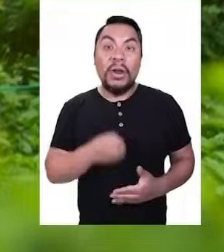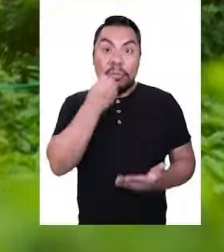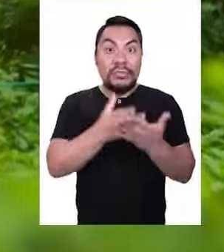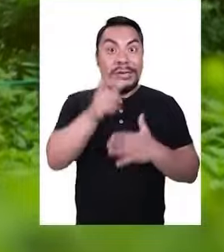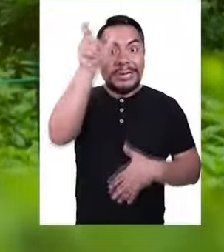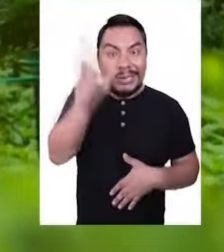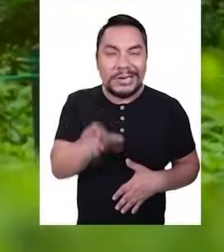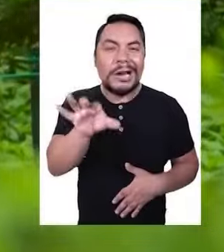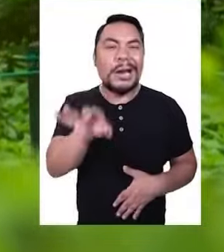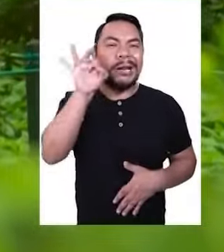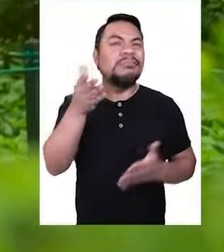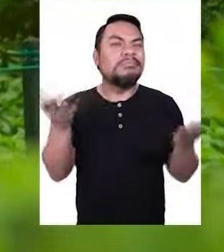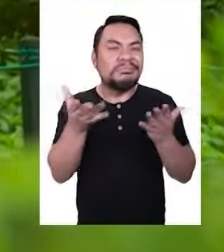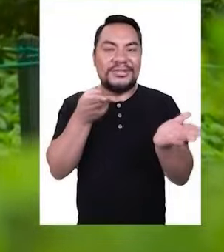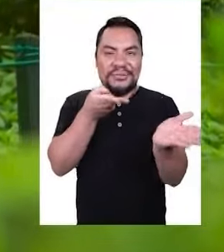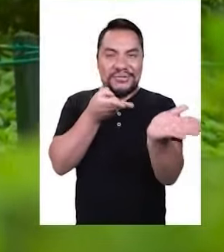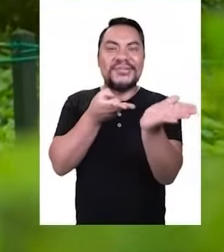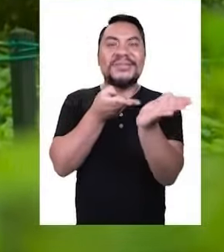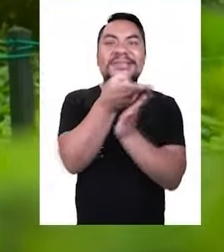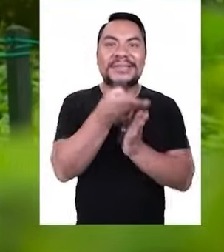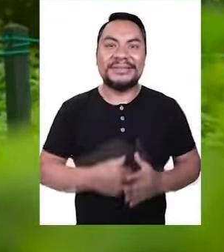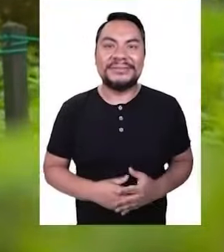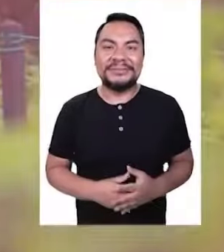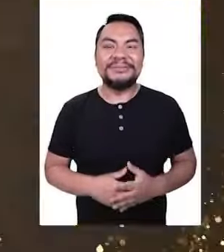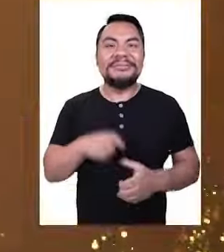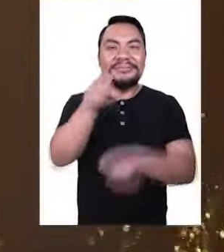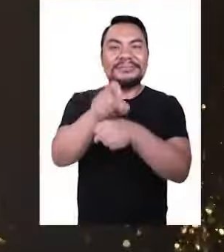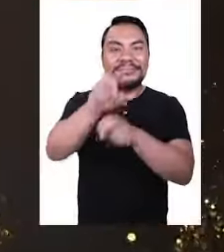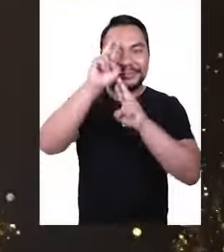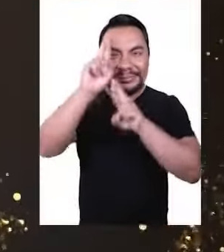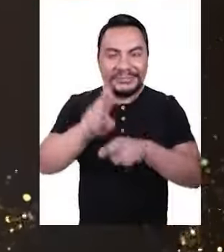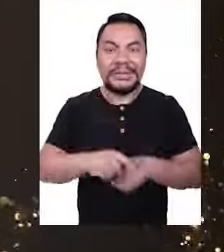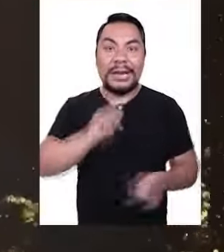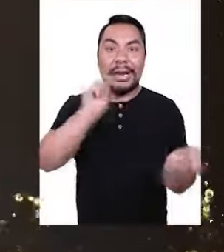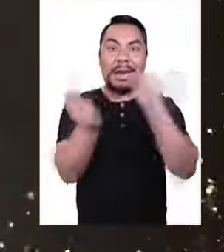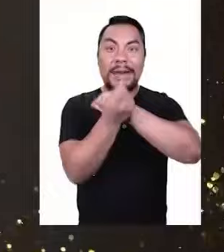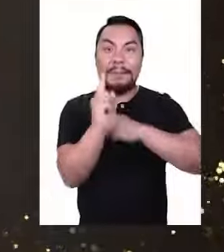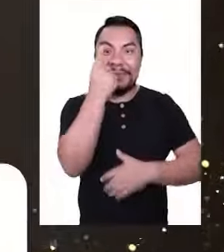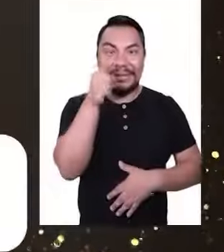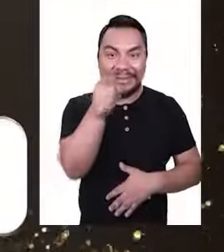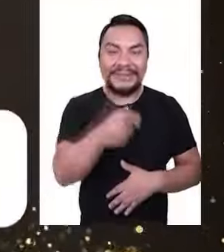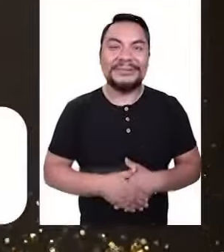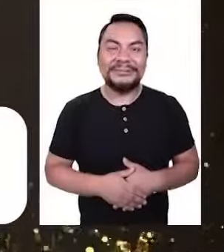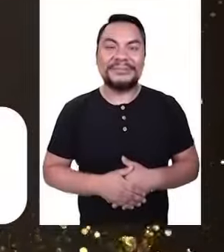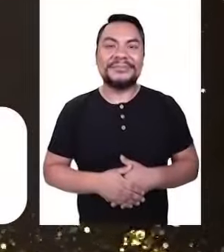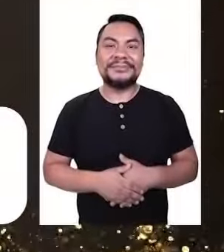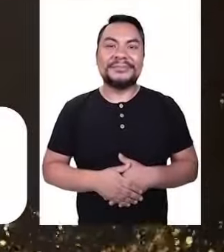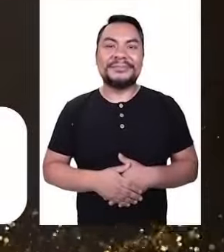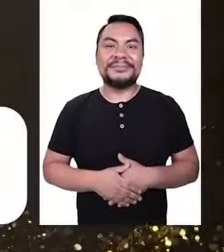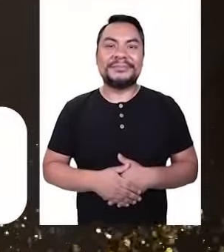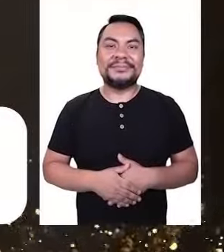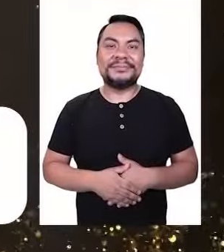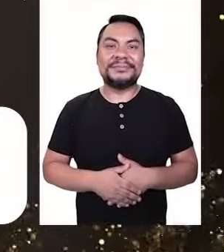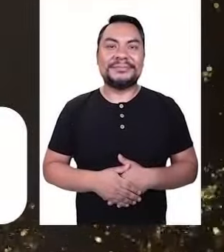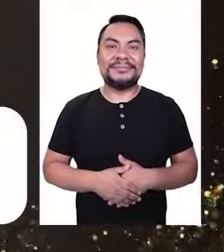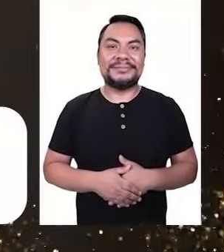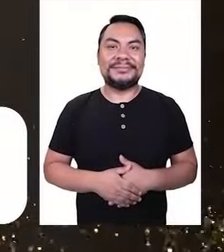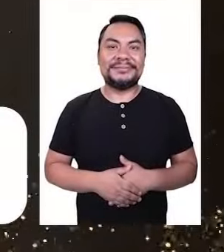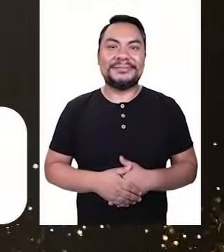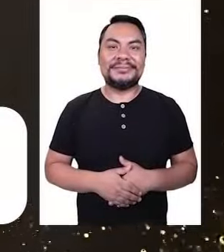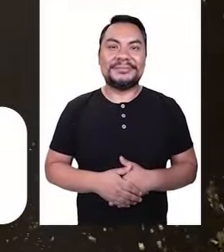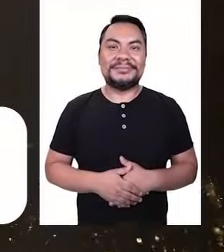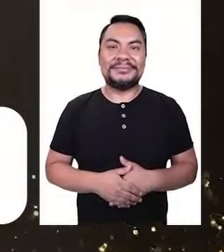buen ciudadano elige la honestidad. Forjando Valores, el cambio está en ti. Una